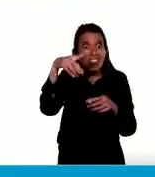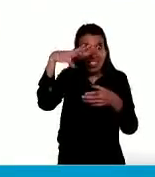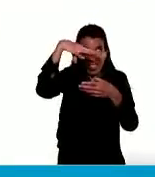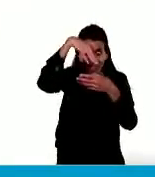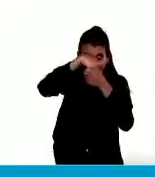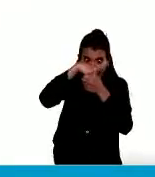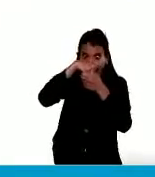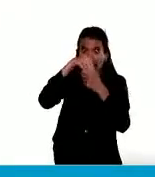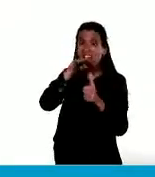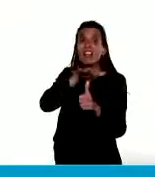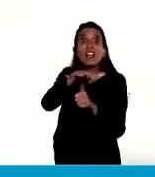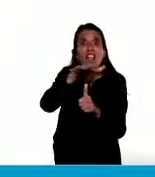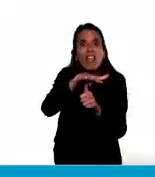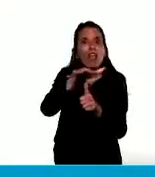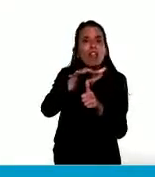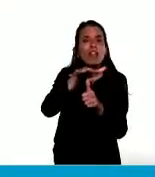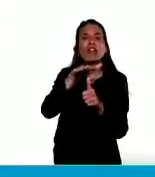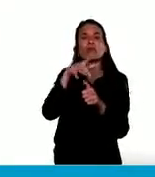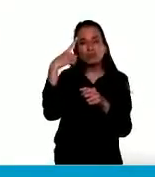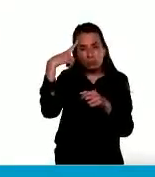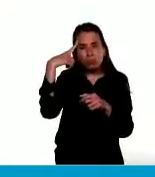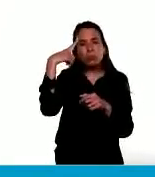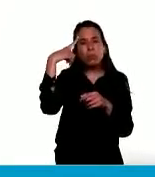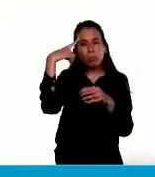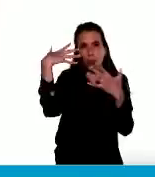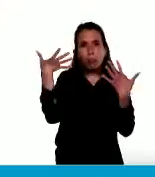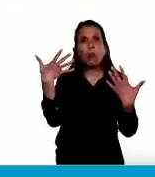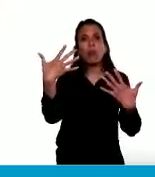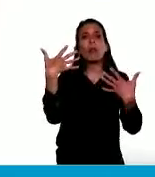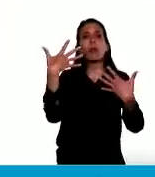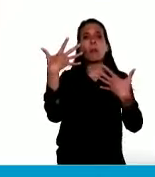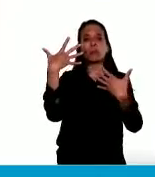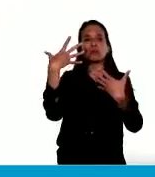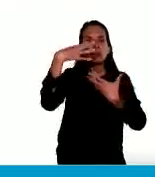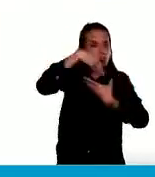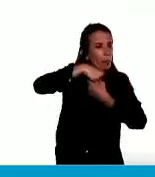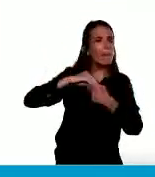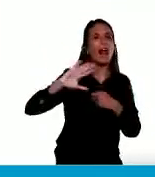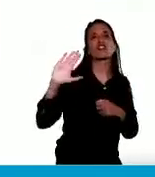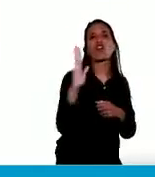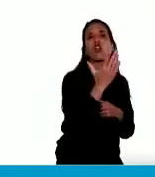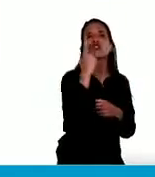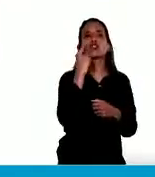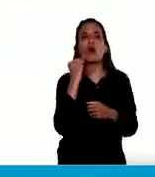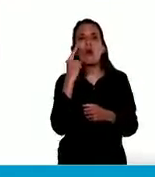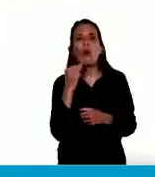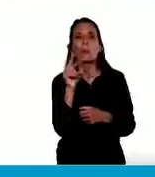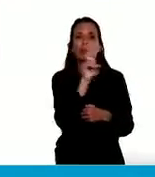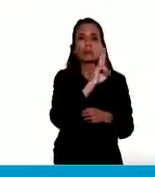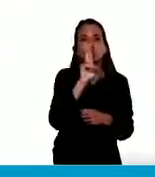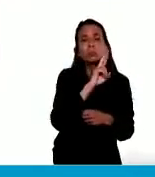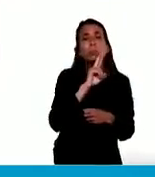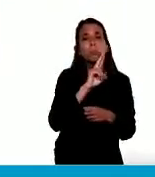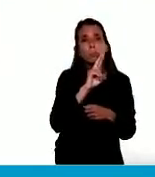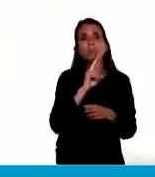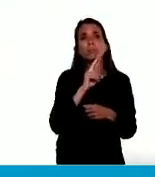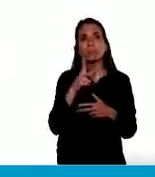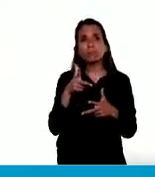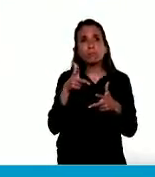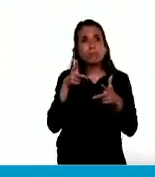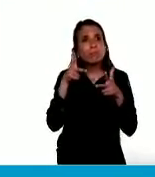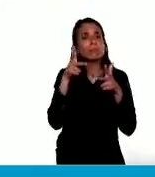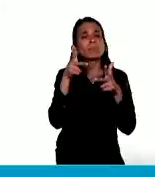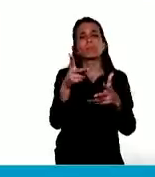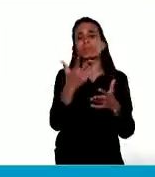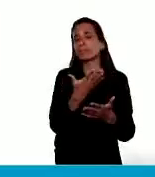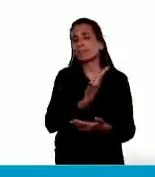judicial más justo para todos nosotros y nosotras. Por eso, señor